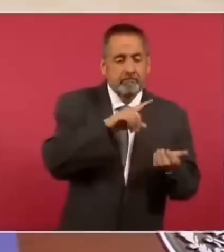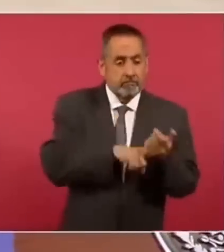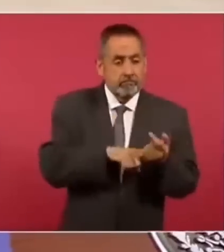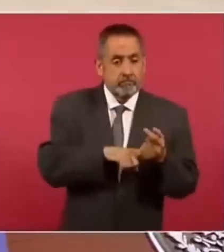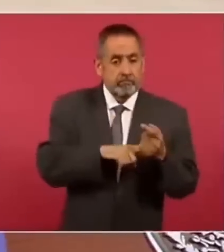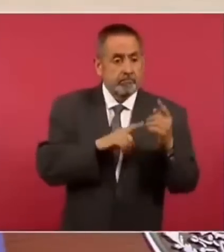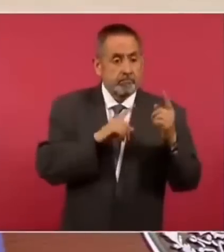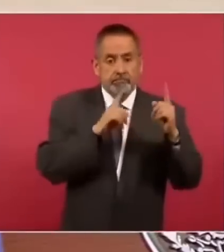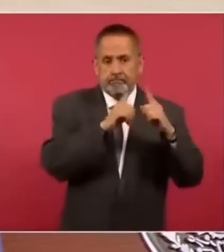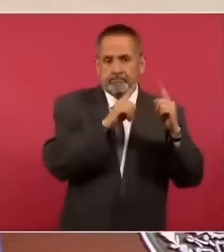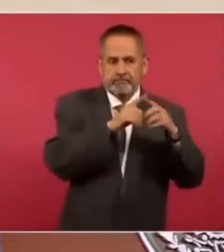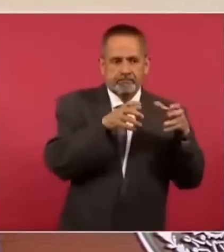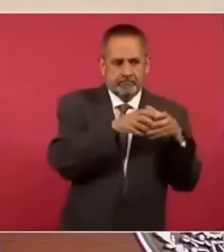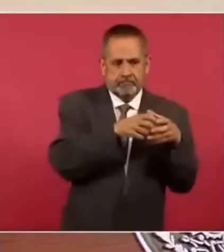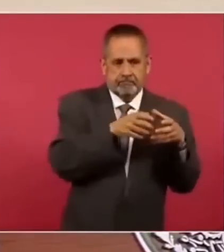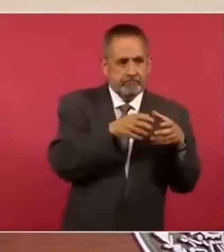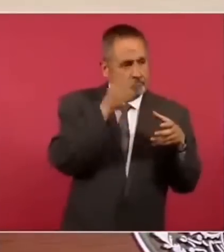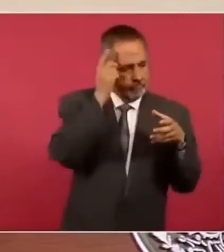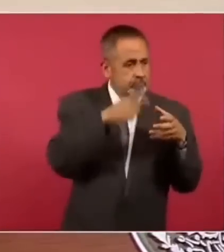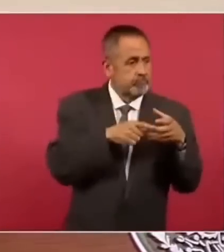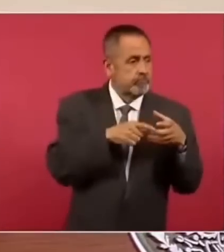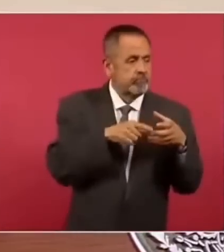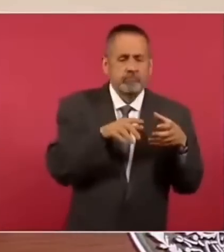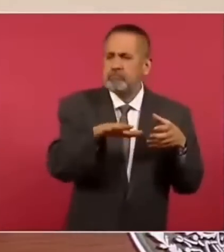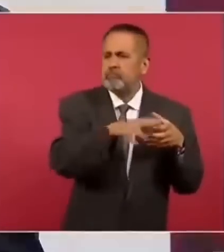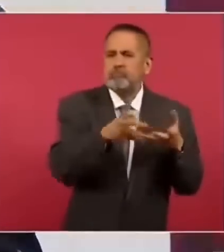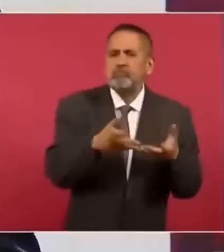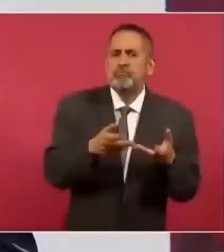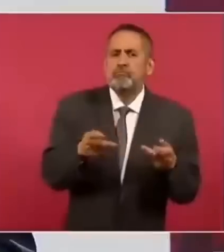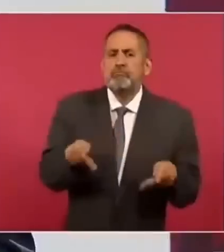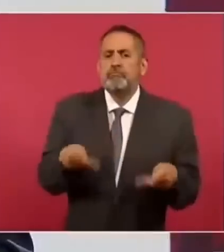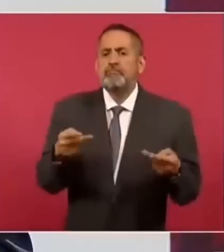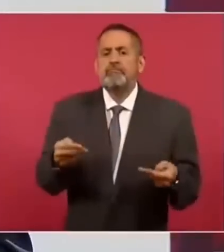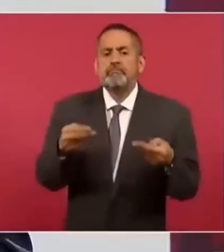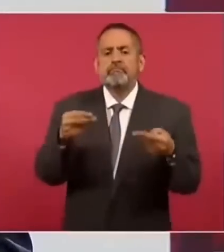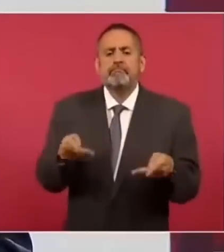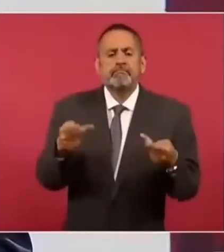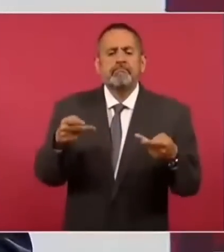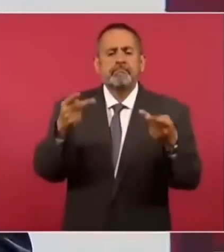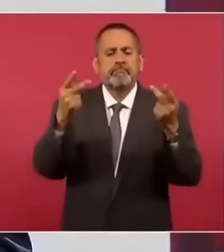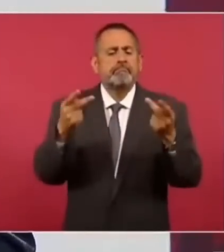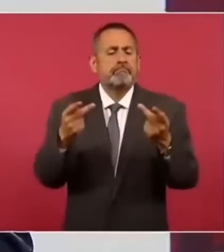mercado y le despiertan el apetito